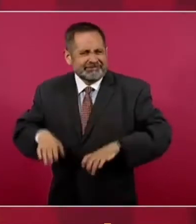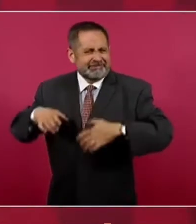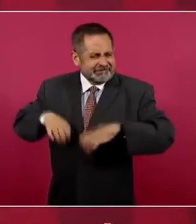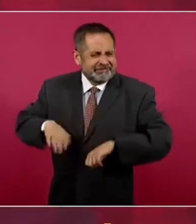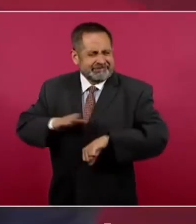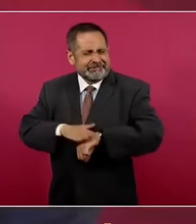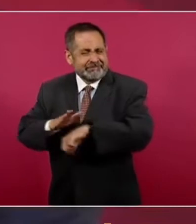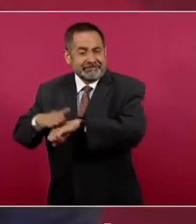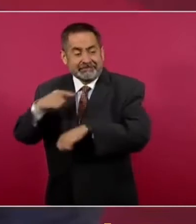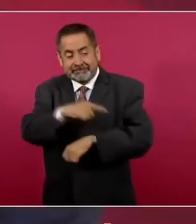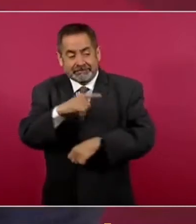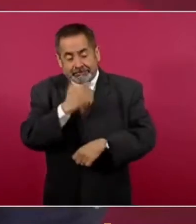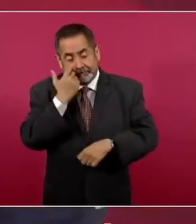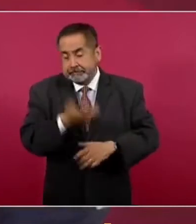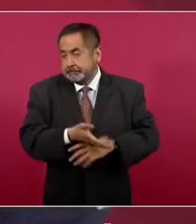incluso